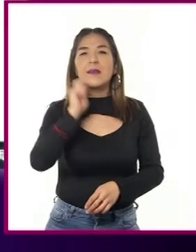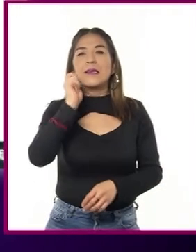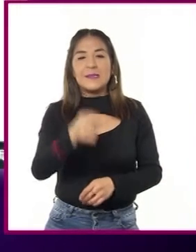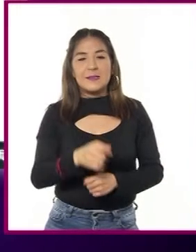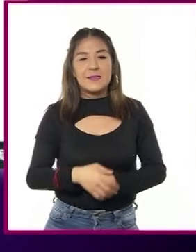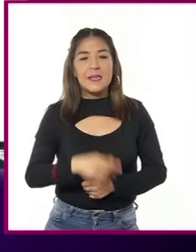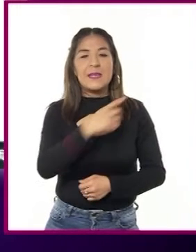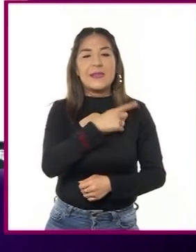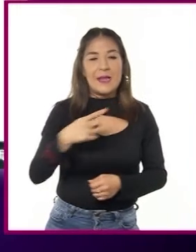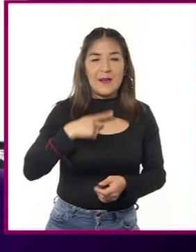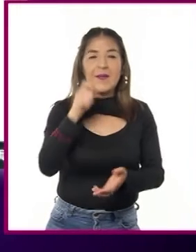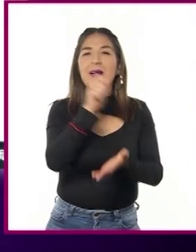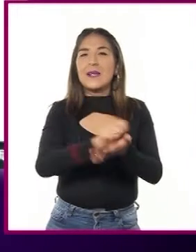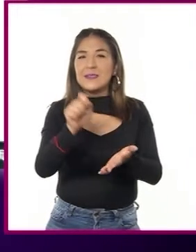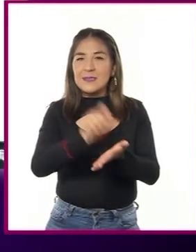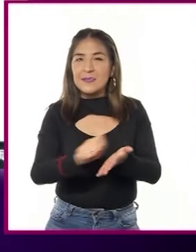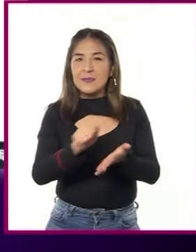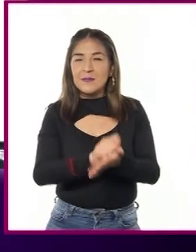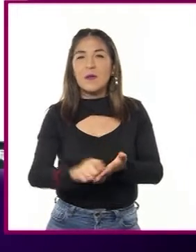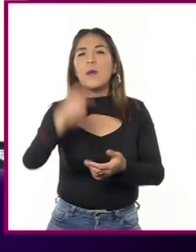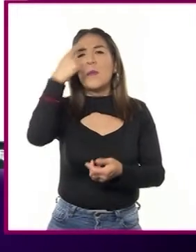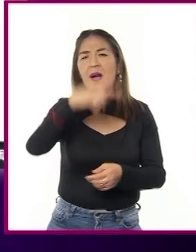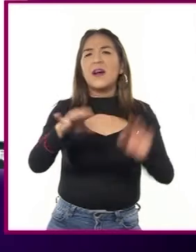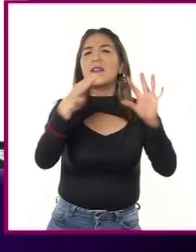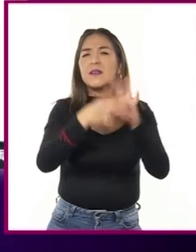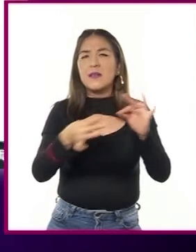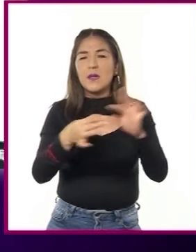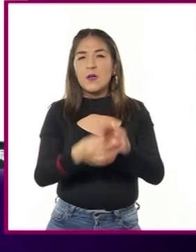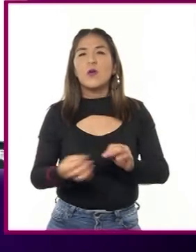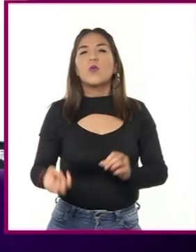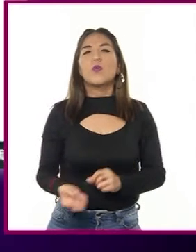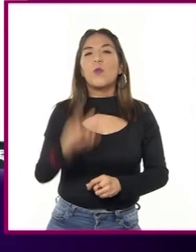será escribir lo siguiente para indicar al